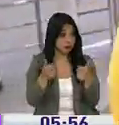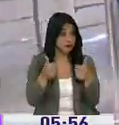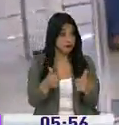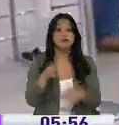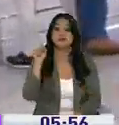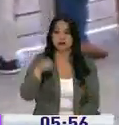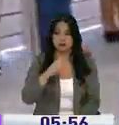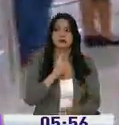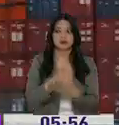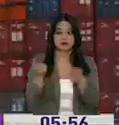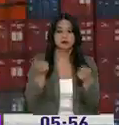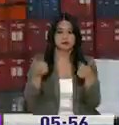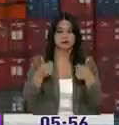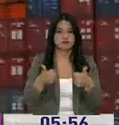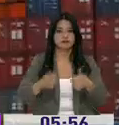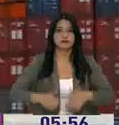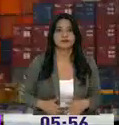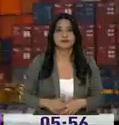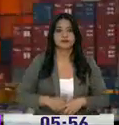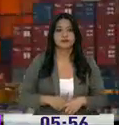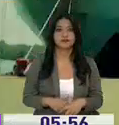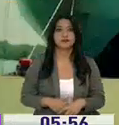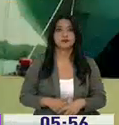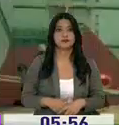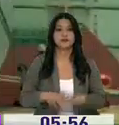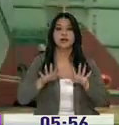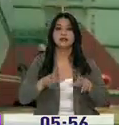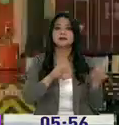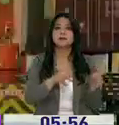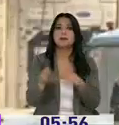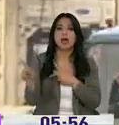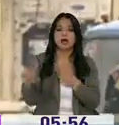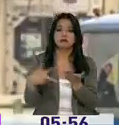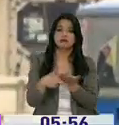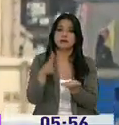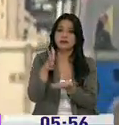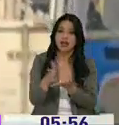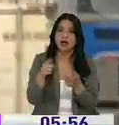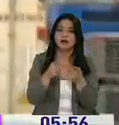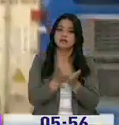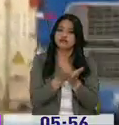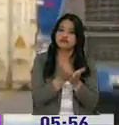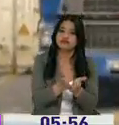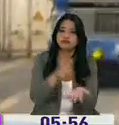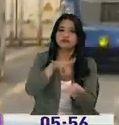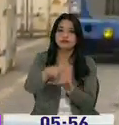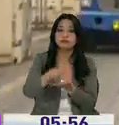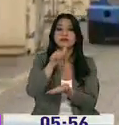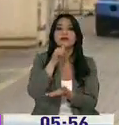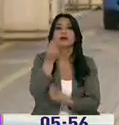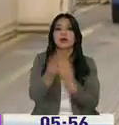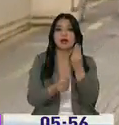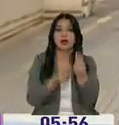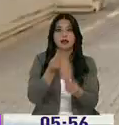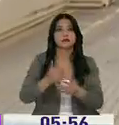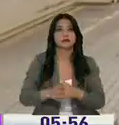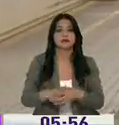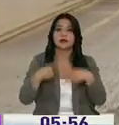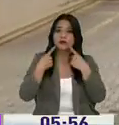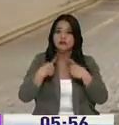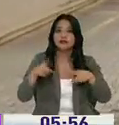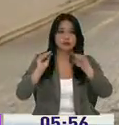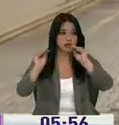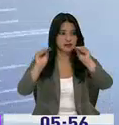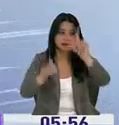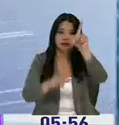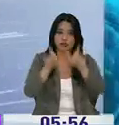Están realizando. Y estas son las medidas que los terminales portuarios privados han adoptado. Difusión a nivel de personal